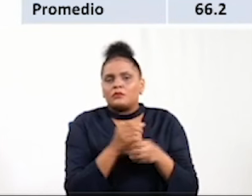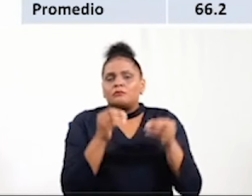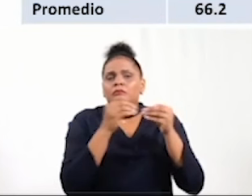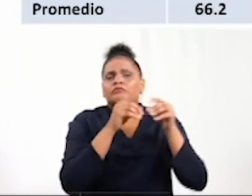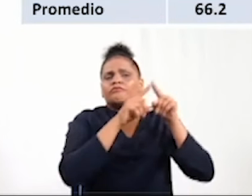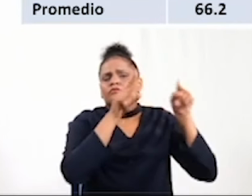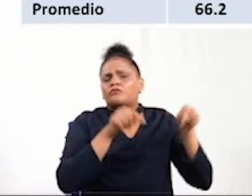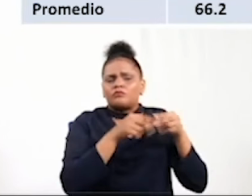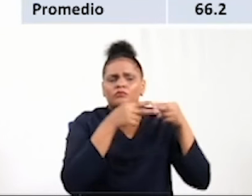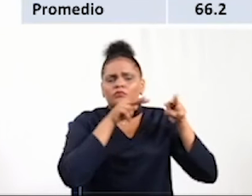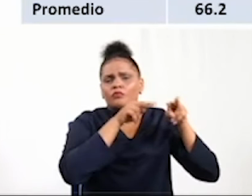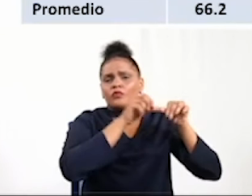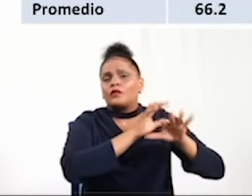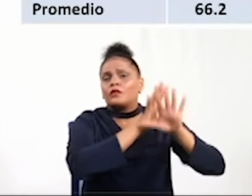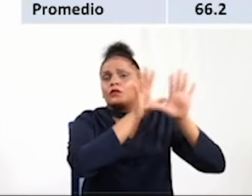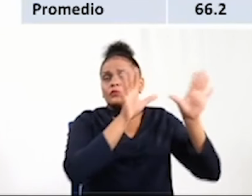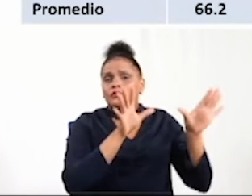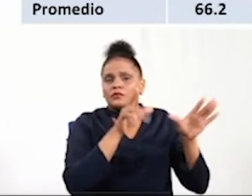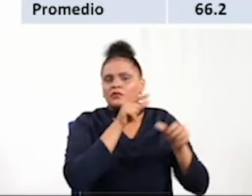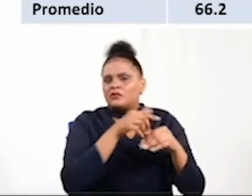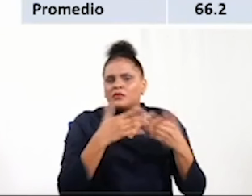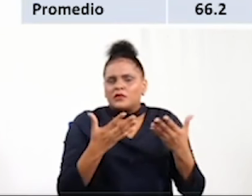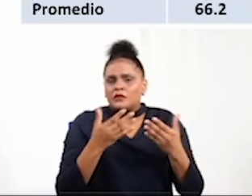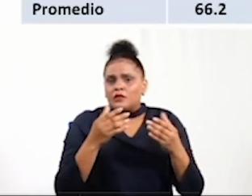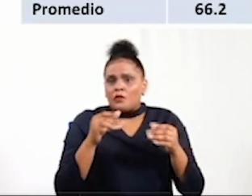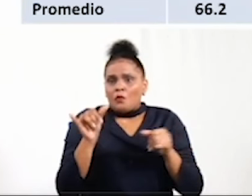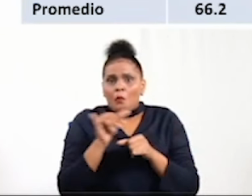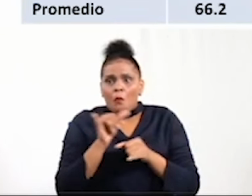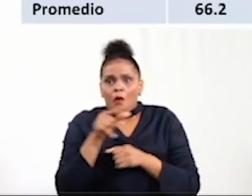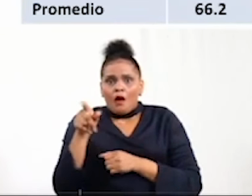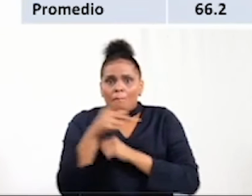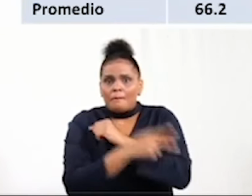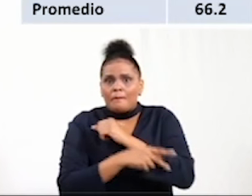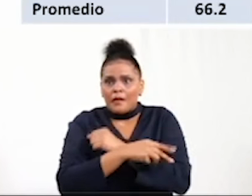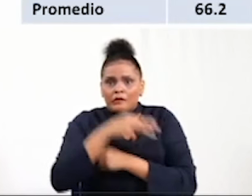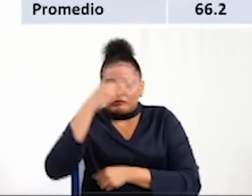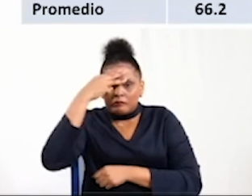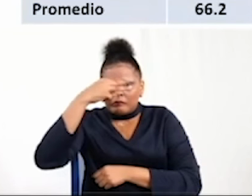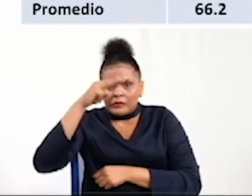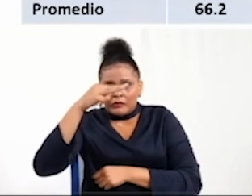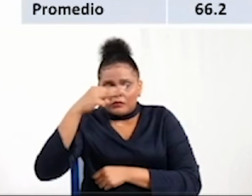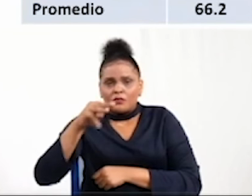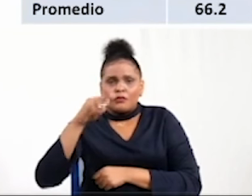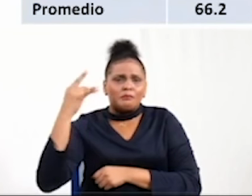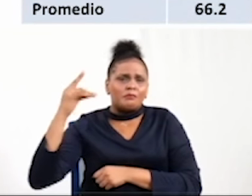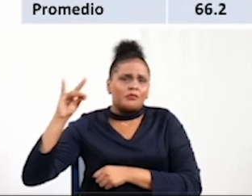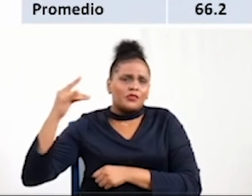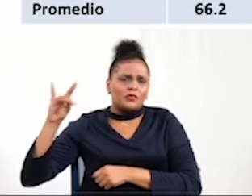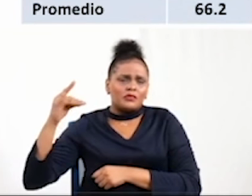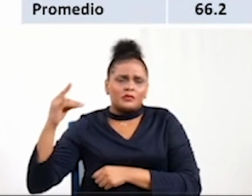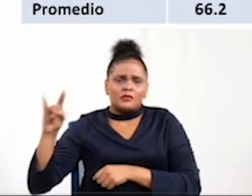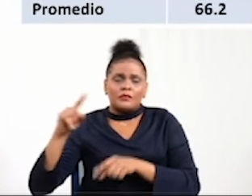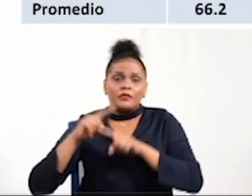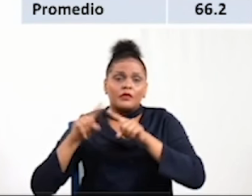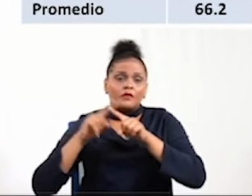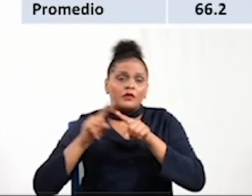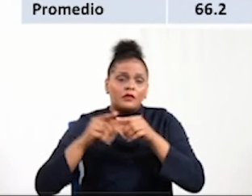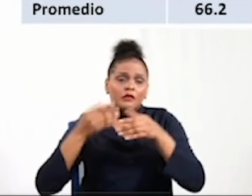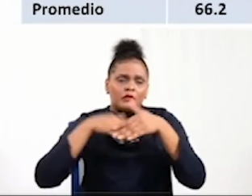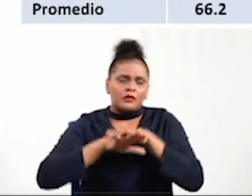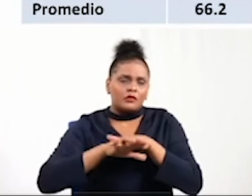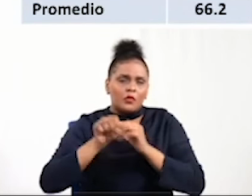si ustedes se centran por ejemplo en el caso de méxico y bolivia es interesante también ver las propias diferencias dentro